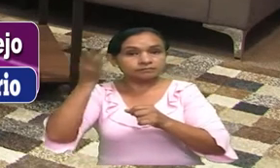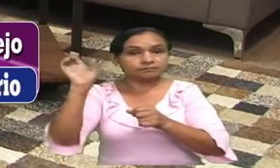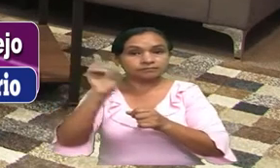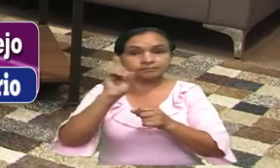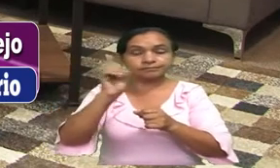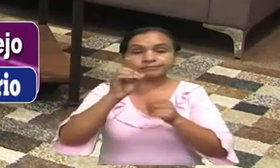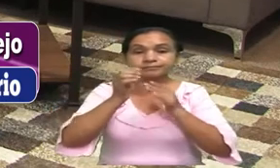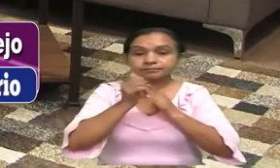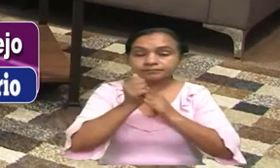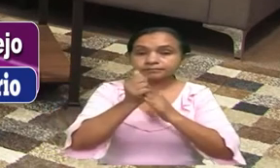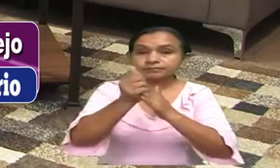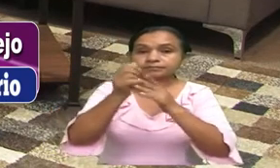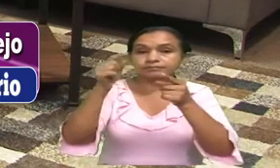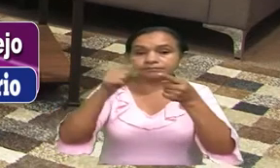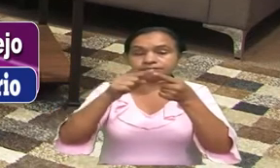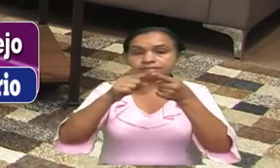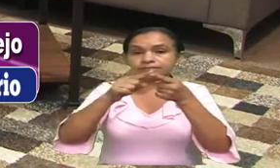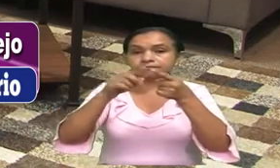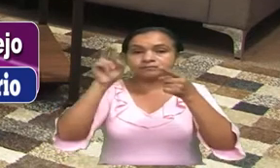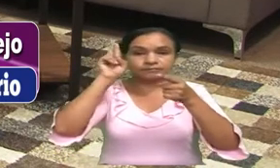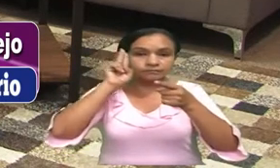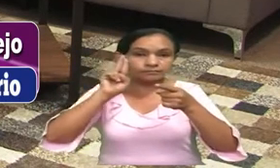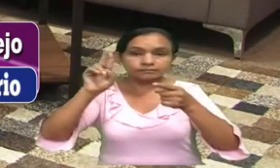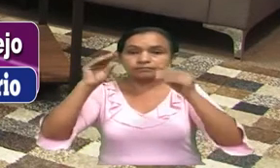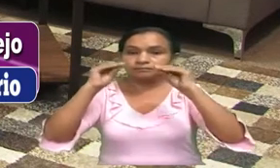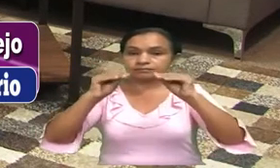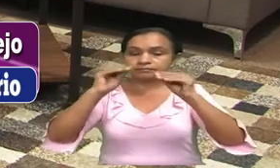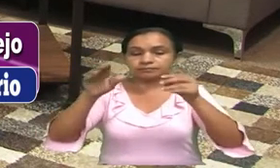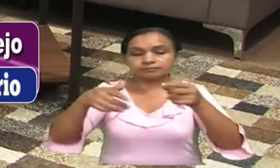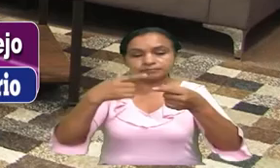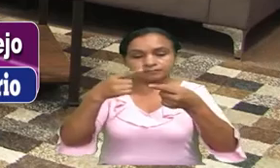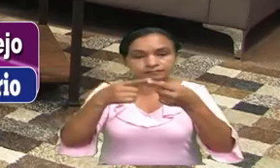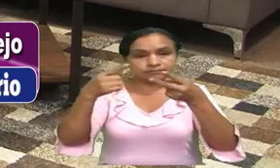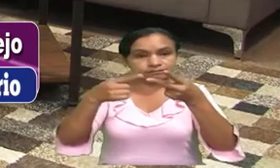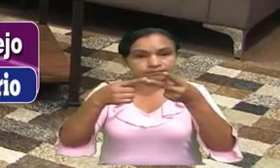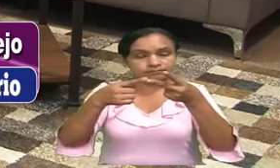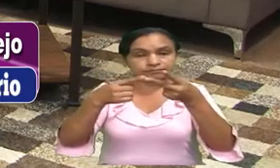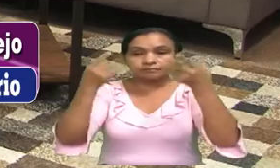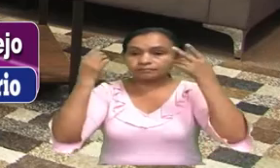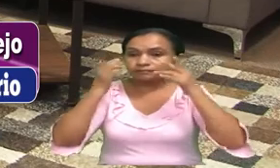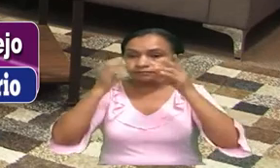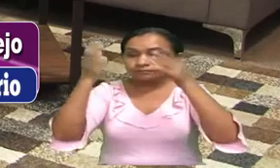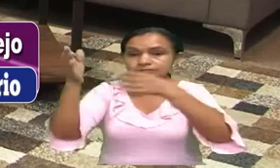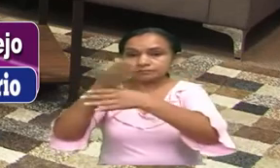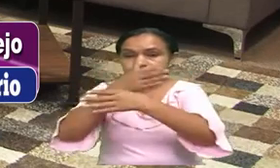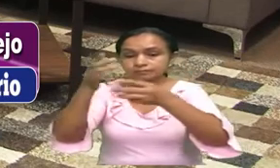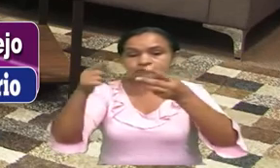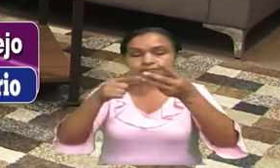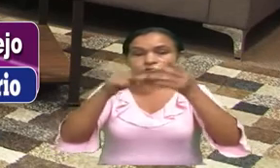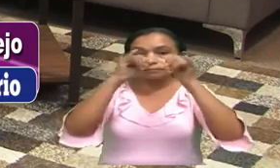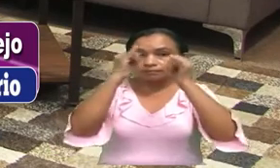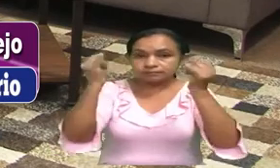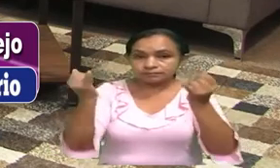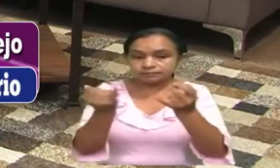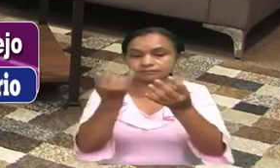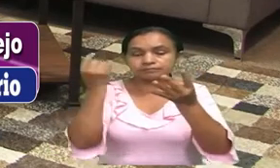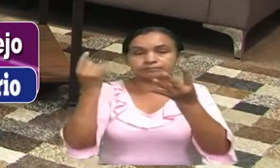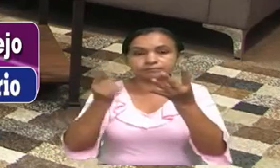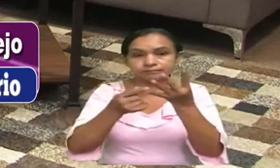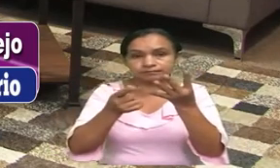tiene líneas, por ejemplo, lo que es la calidad de la educación superior, la interculturalidad, la